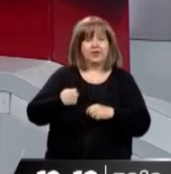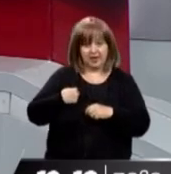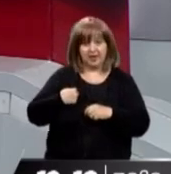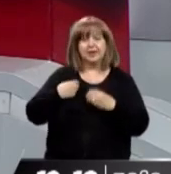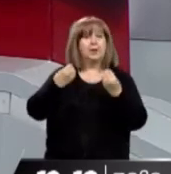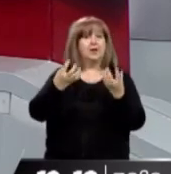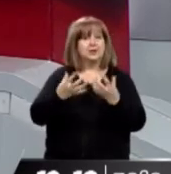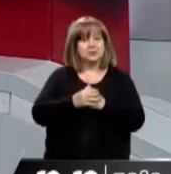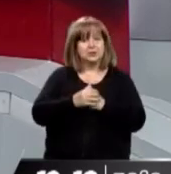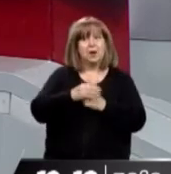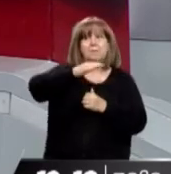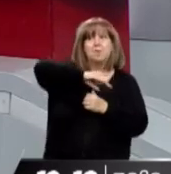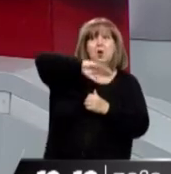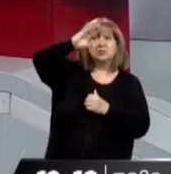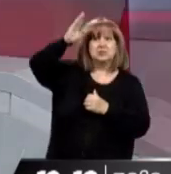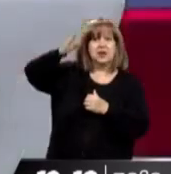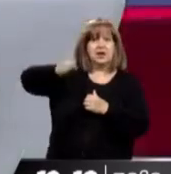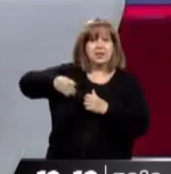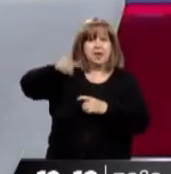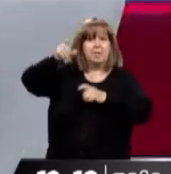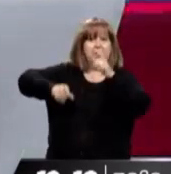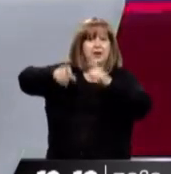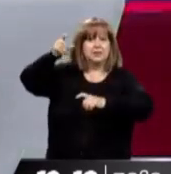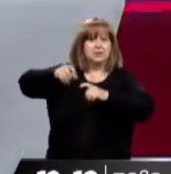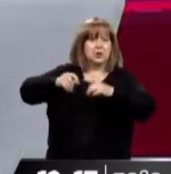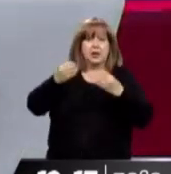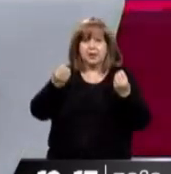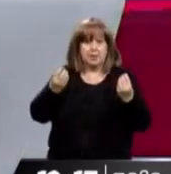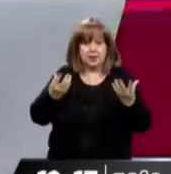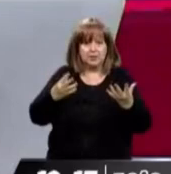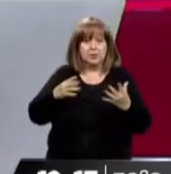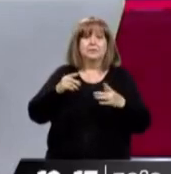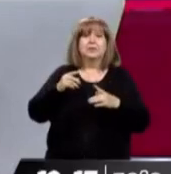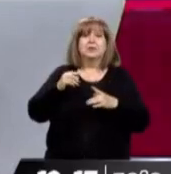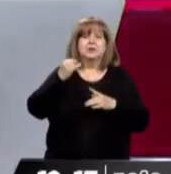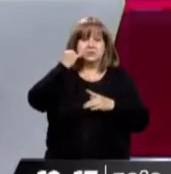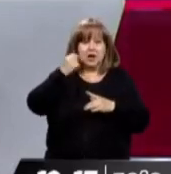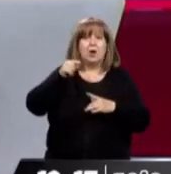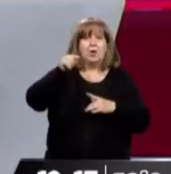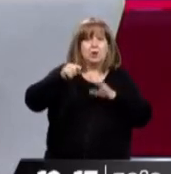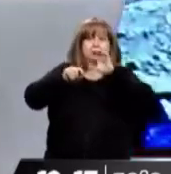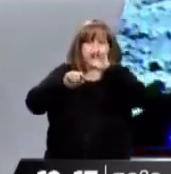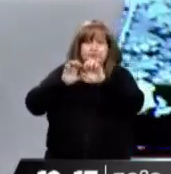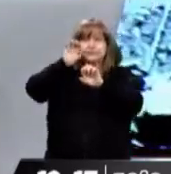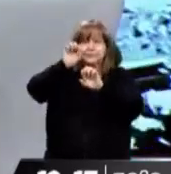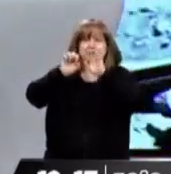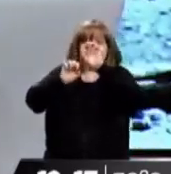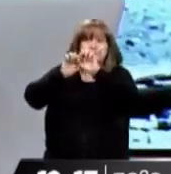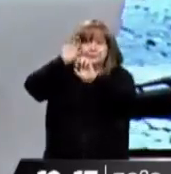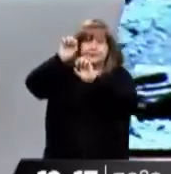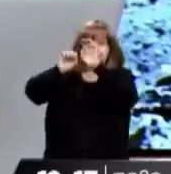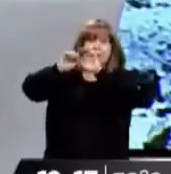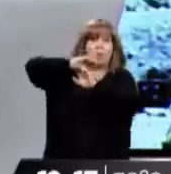los rescates que han hecho en alta montaña, Sofi. Exactamente, porque tenemos que hablar nuevamente de un andinista que ha sufrido un